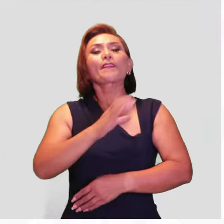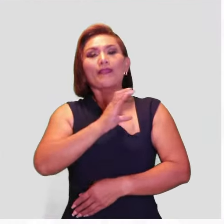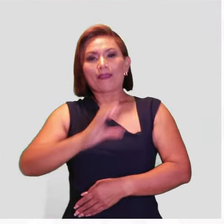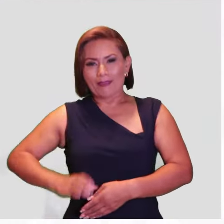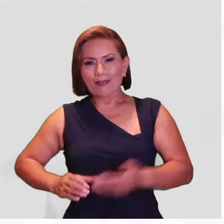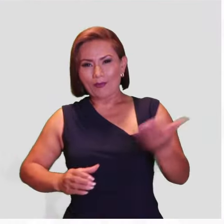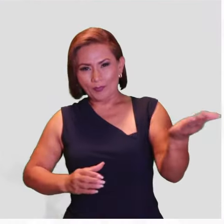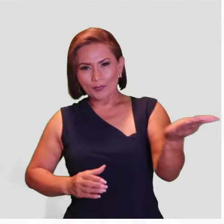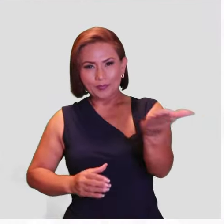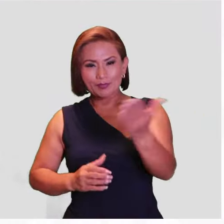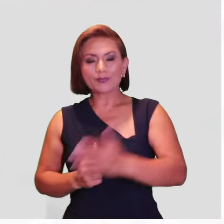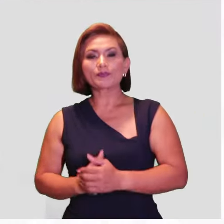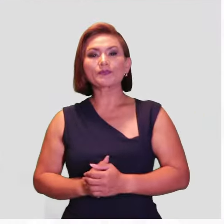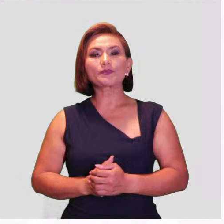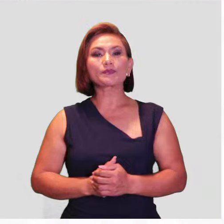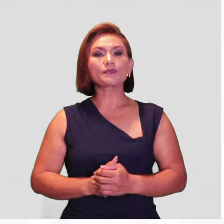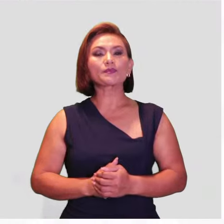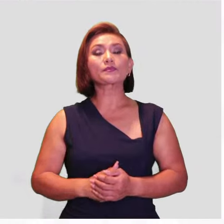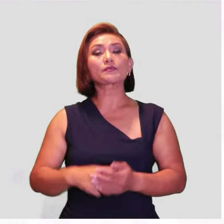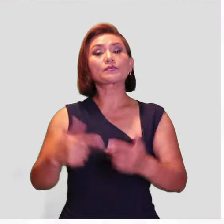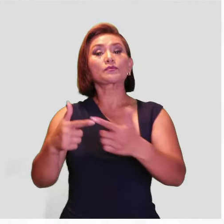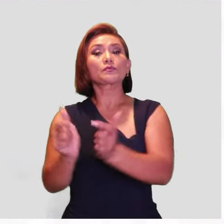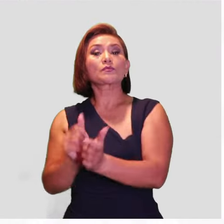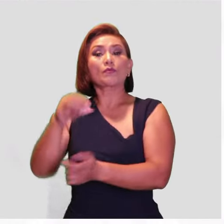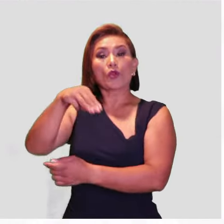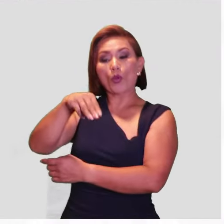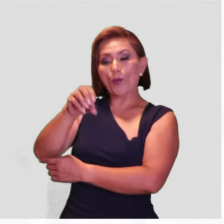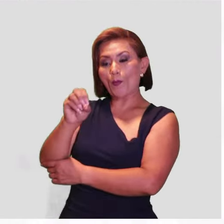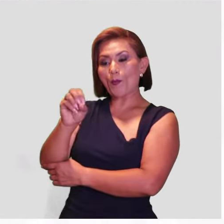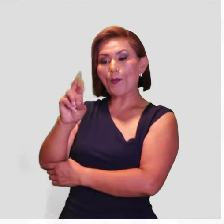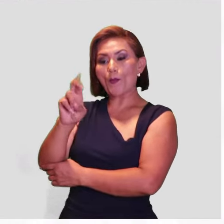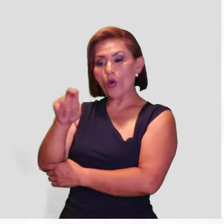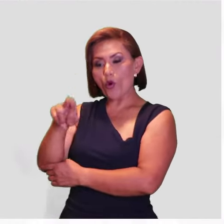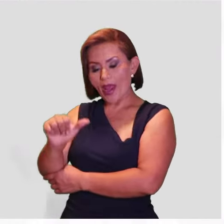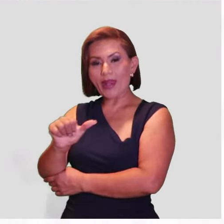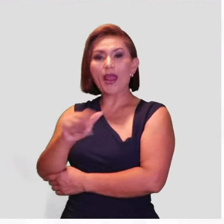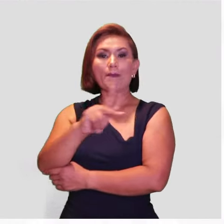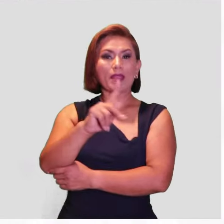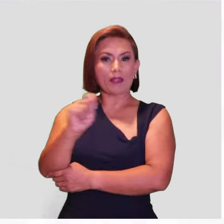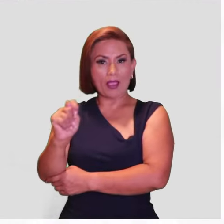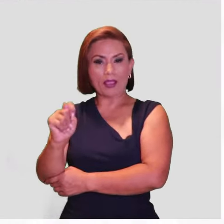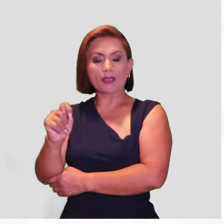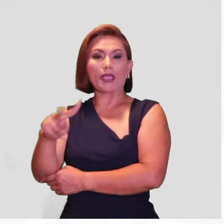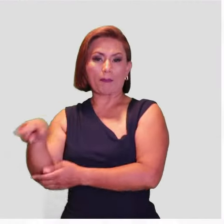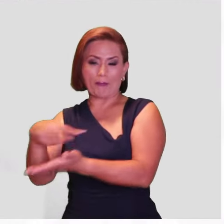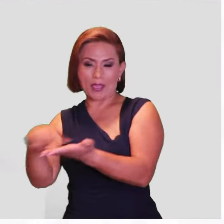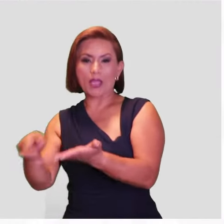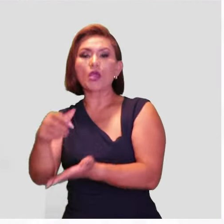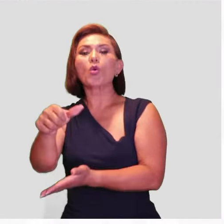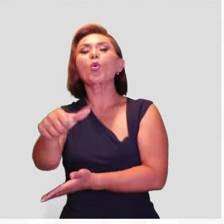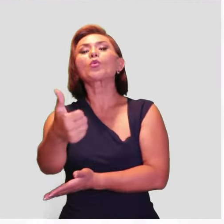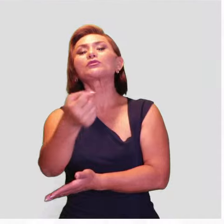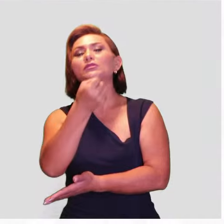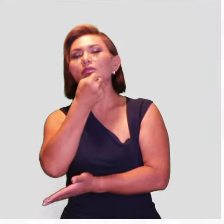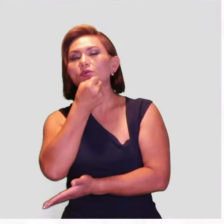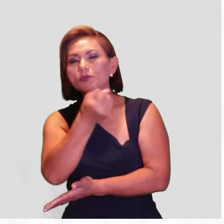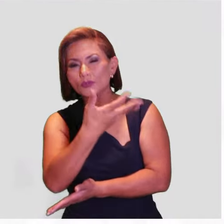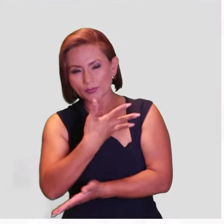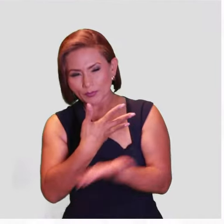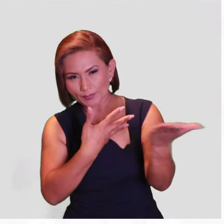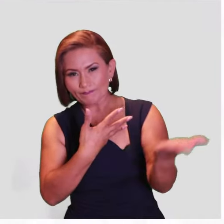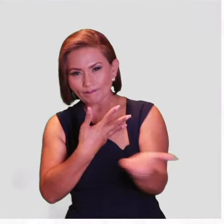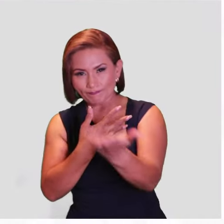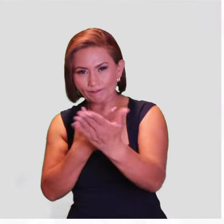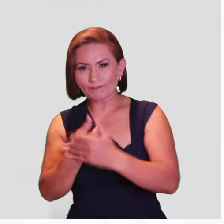uso de la voz, candidato por los partidos Morena, PT y Partido Verde Ecologista de México. Cuenta con 11 segundos, candidato, para su